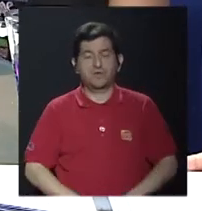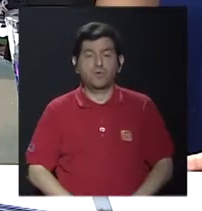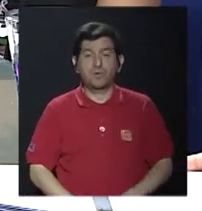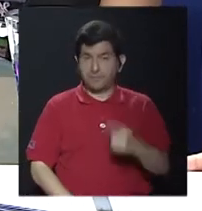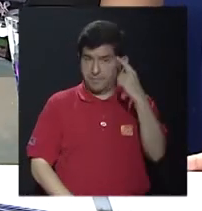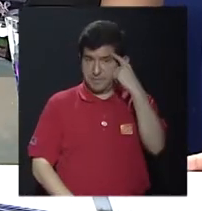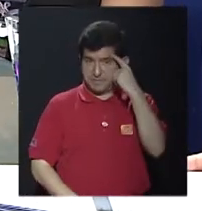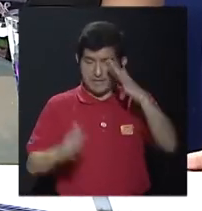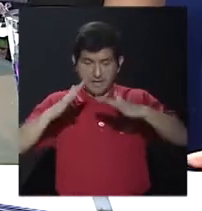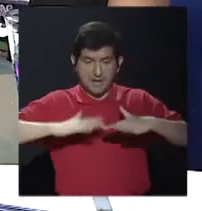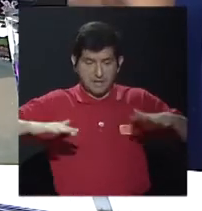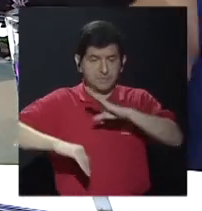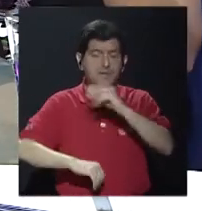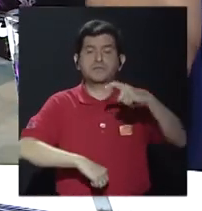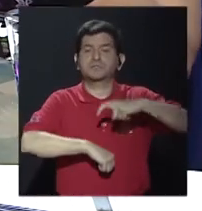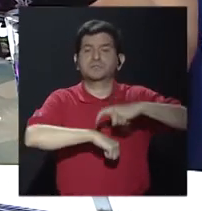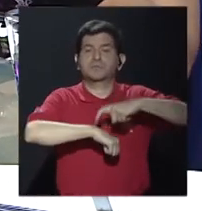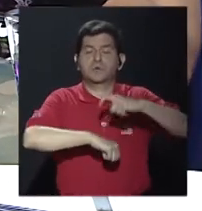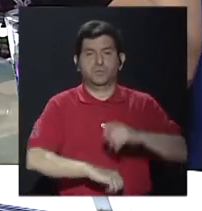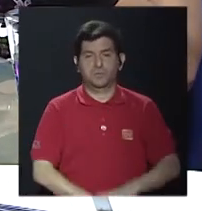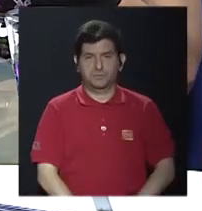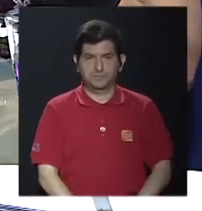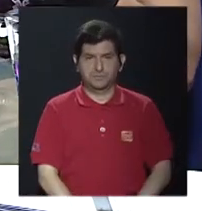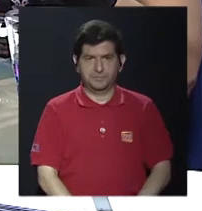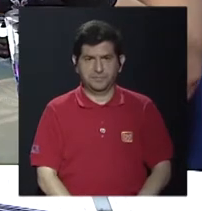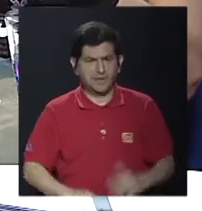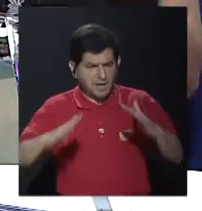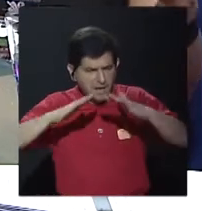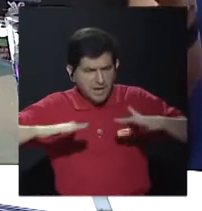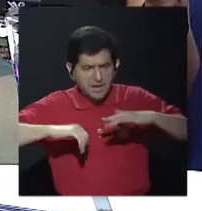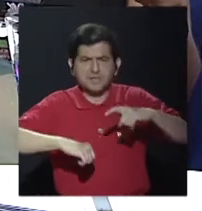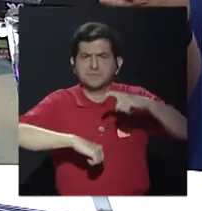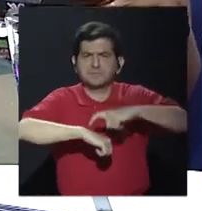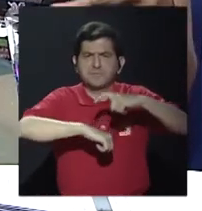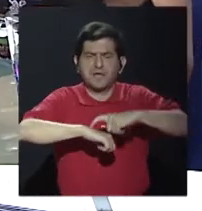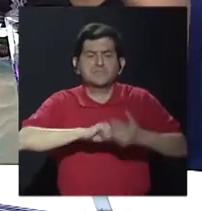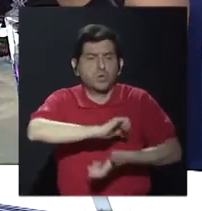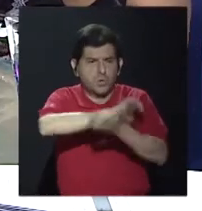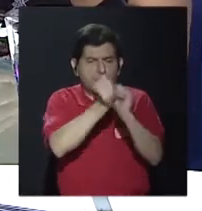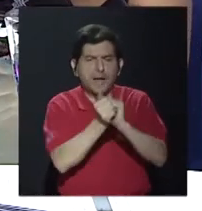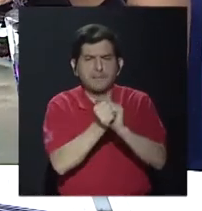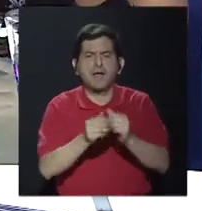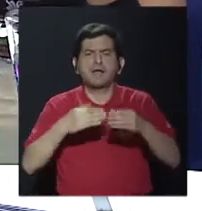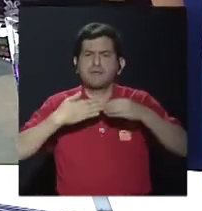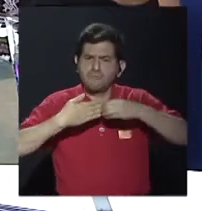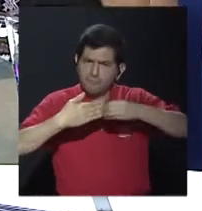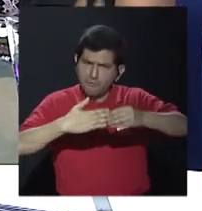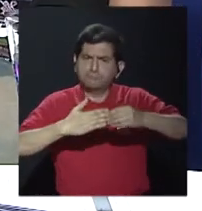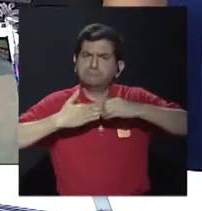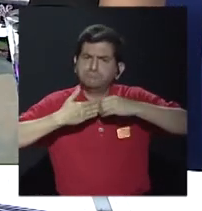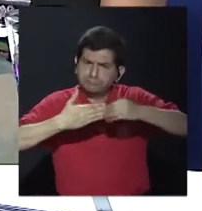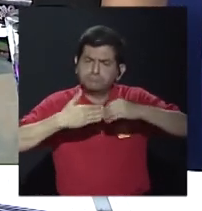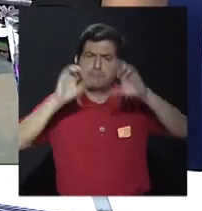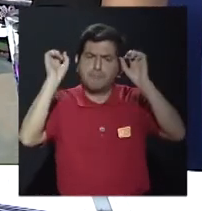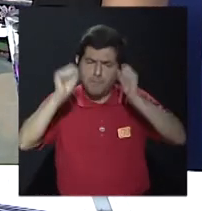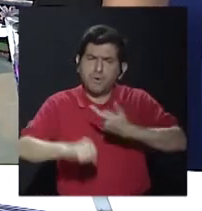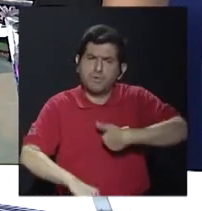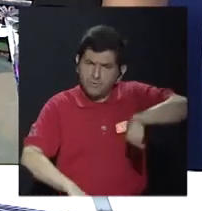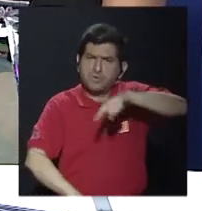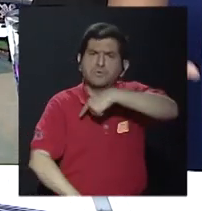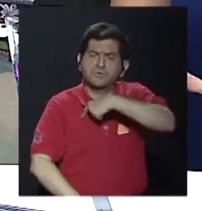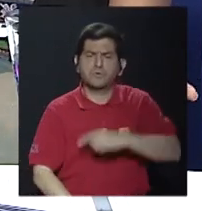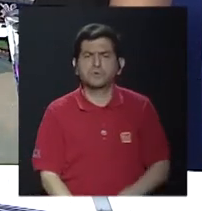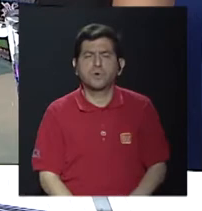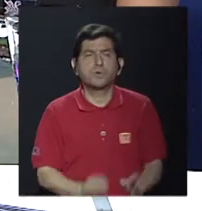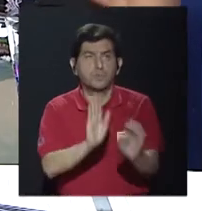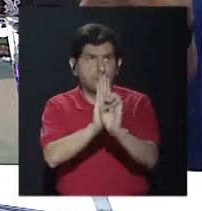tiempo. Entonces, el espacio y tiempo se vuelven elásticos, ¿verdad? Entonces, podíamos tener,